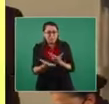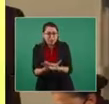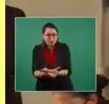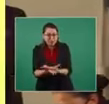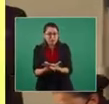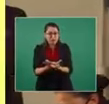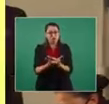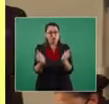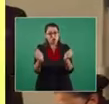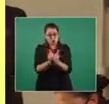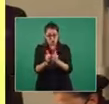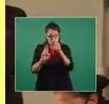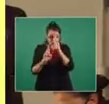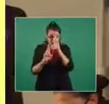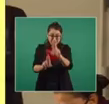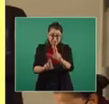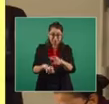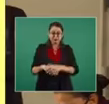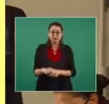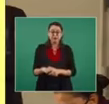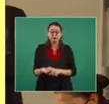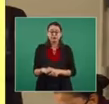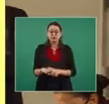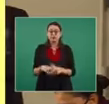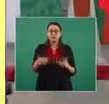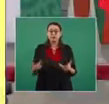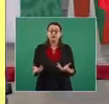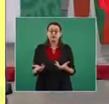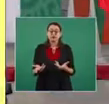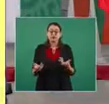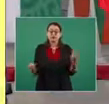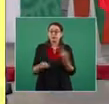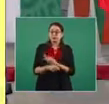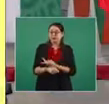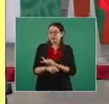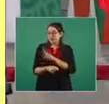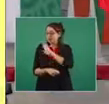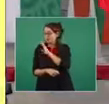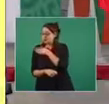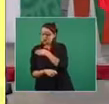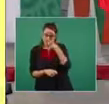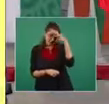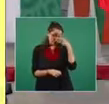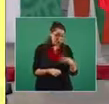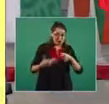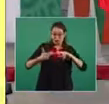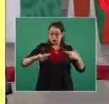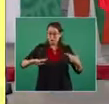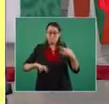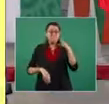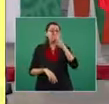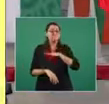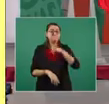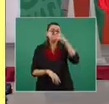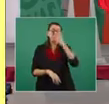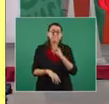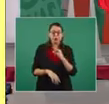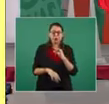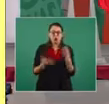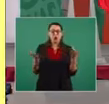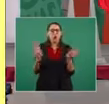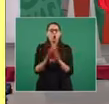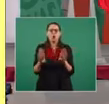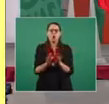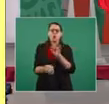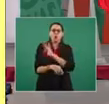podemos relanzar unas relaciones que hoy están deterioradas entre España y México. Unas relaciones que pueden ser que tenemos que ir de la